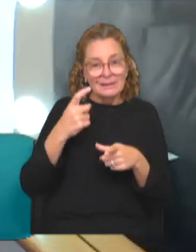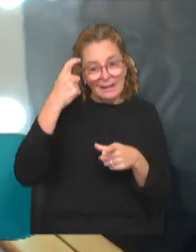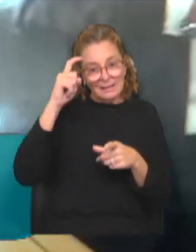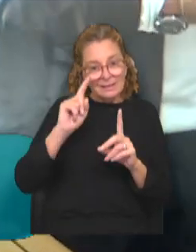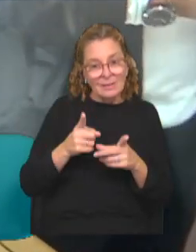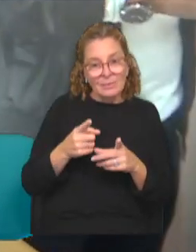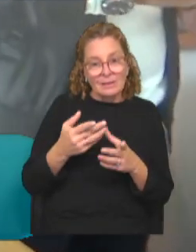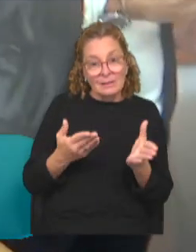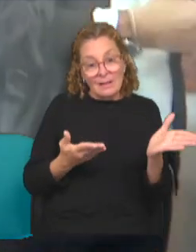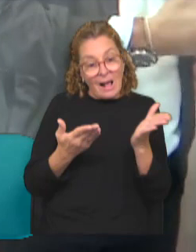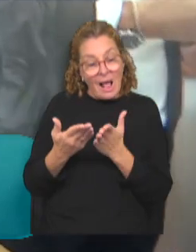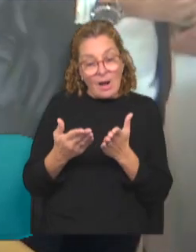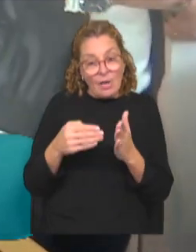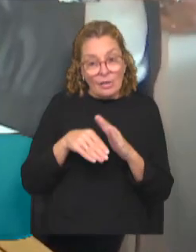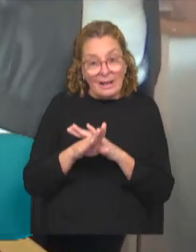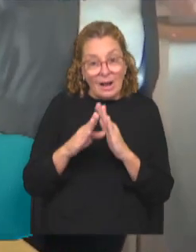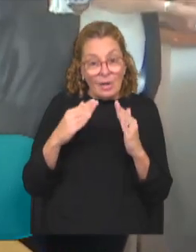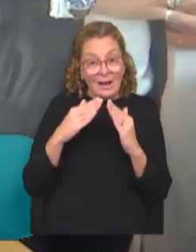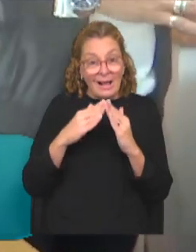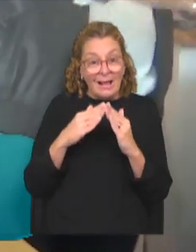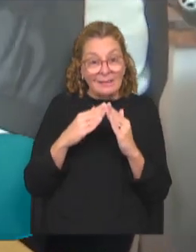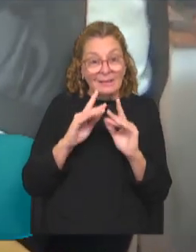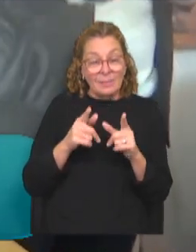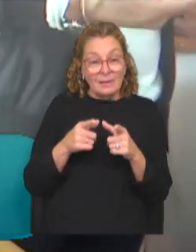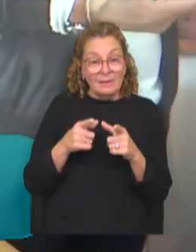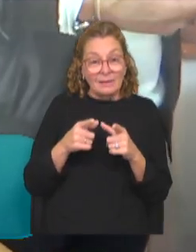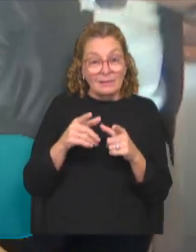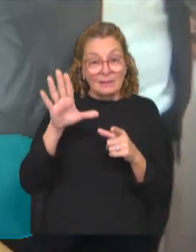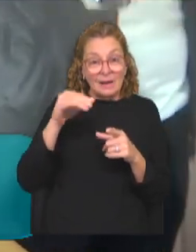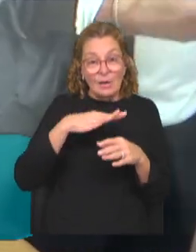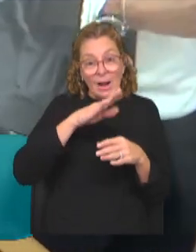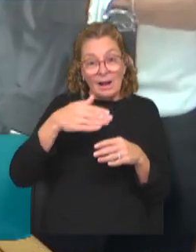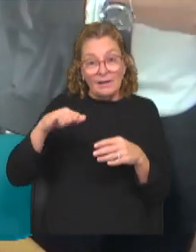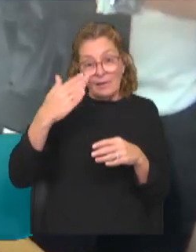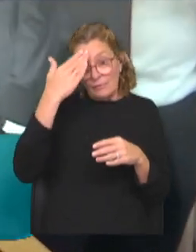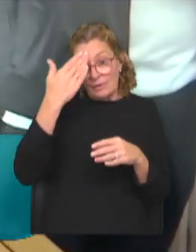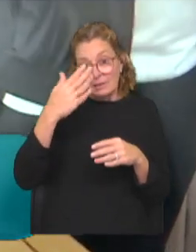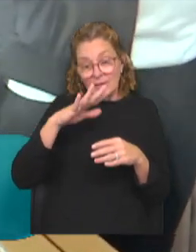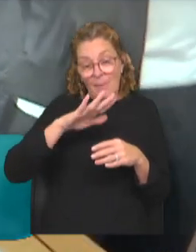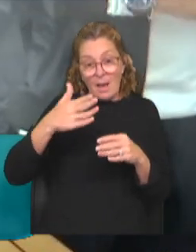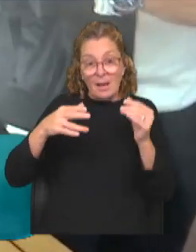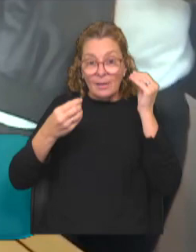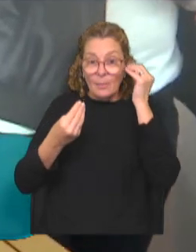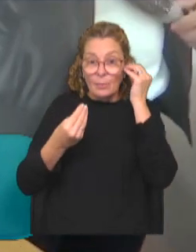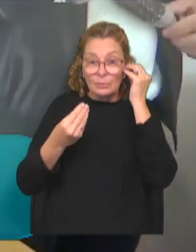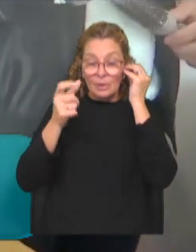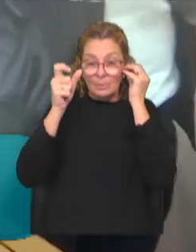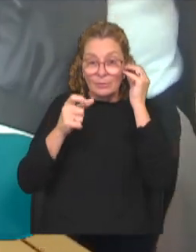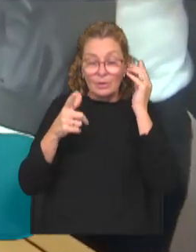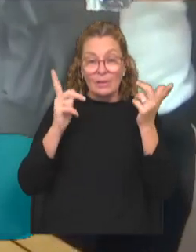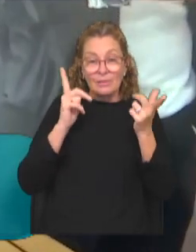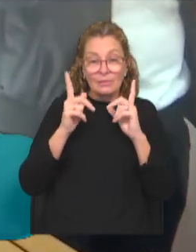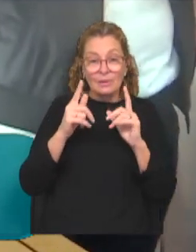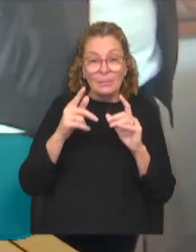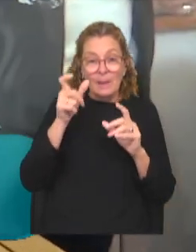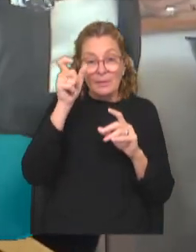también poder sacarlos un poco de sus casas, traerlos a la Rambla, ponerlos frente al mar, que mucha gente lo disfruta. Capaz para la gente más